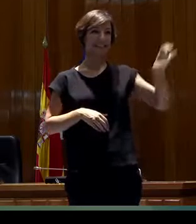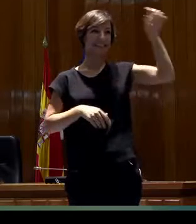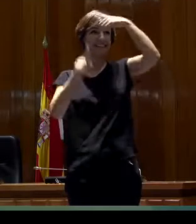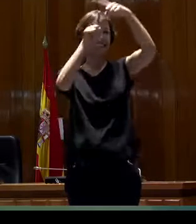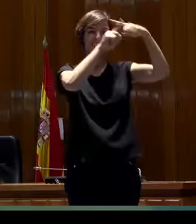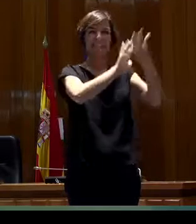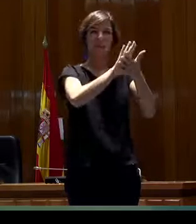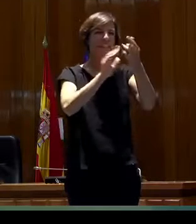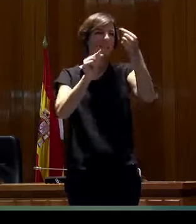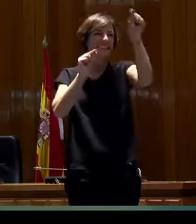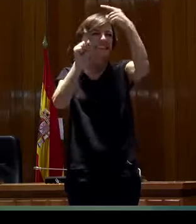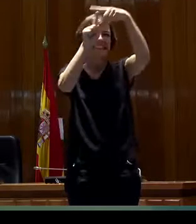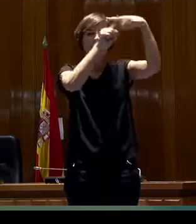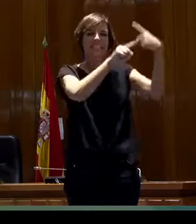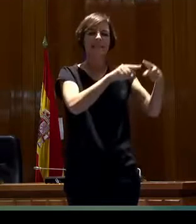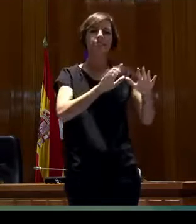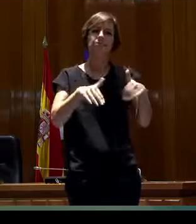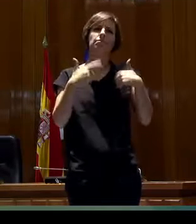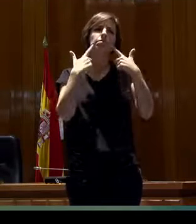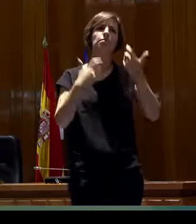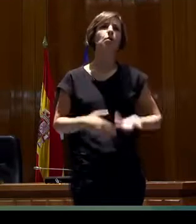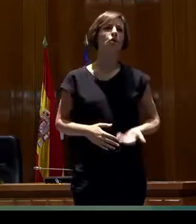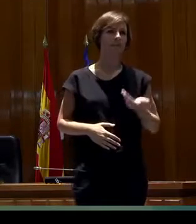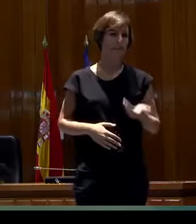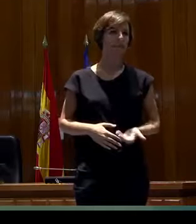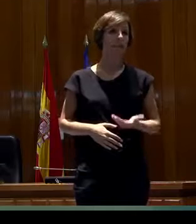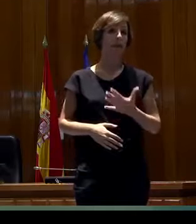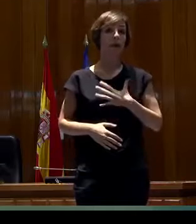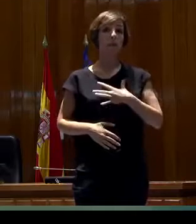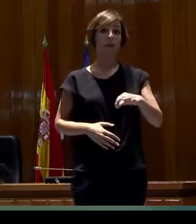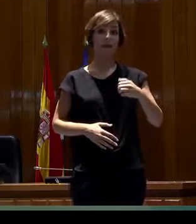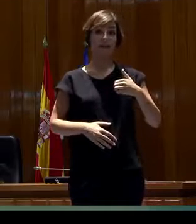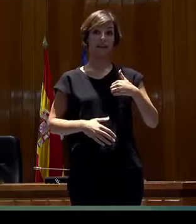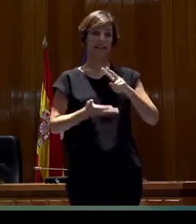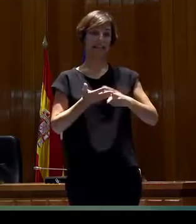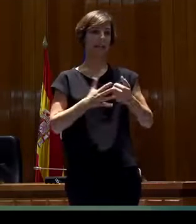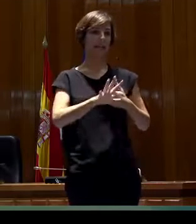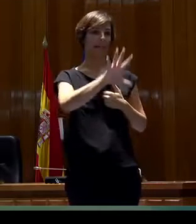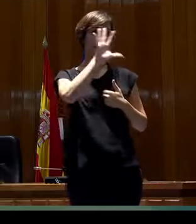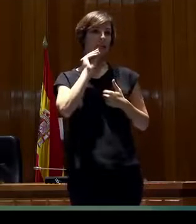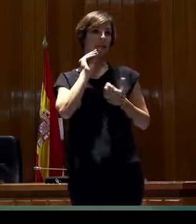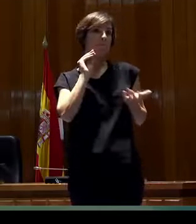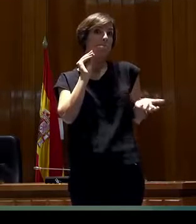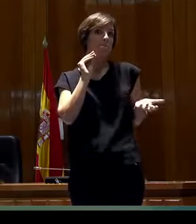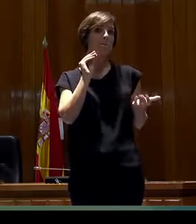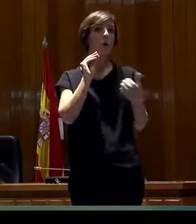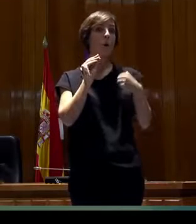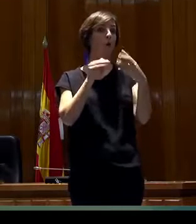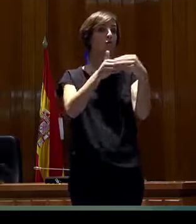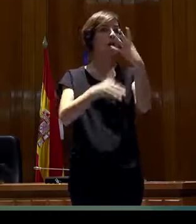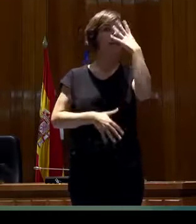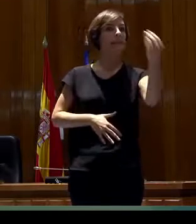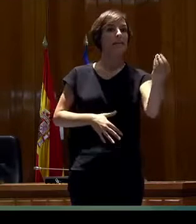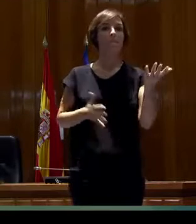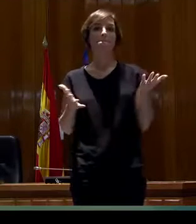importancia relevante. Y esto puede afectar no solo a la comprensión del signado por parte del intérprete, sino también por parte del usuario.